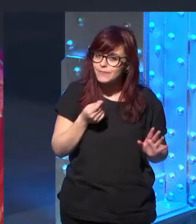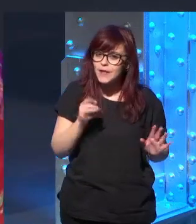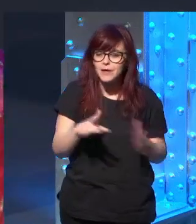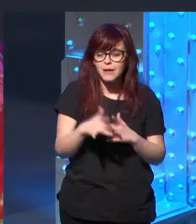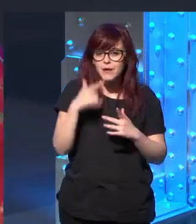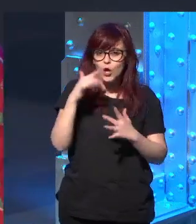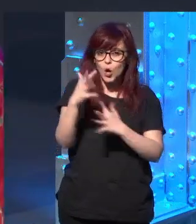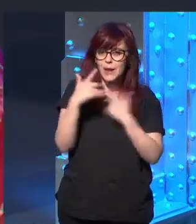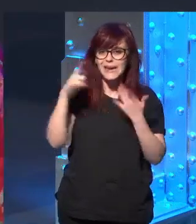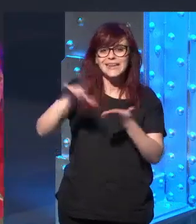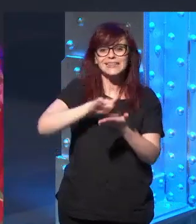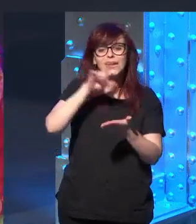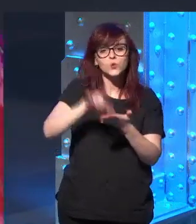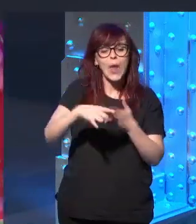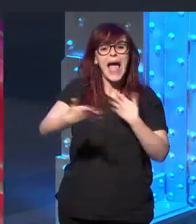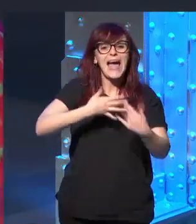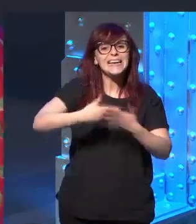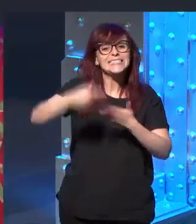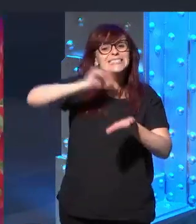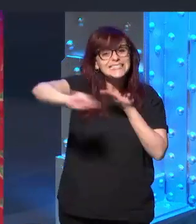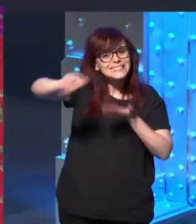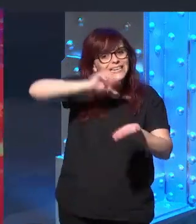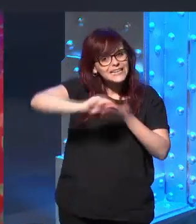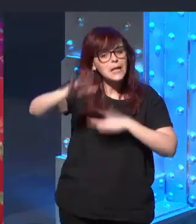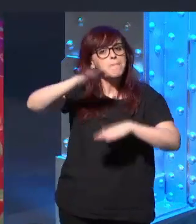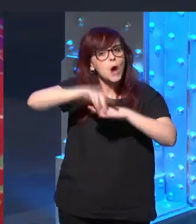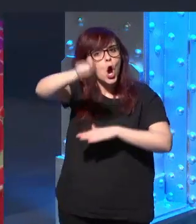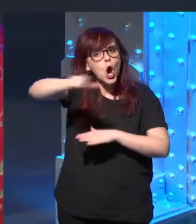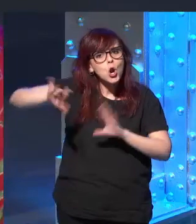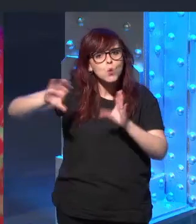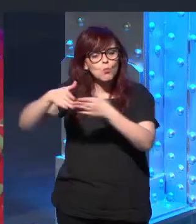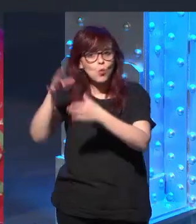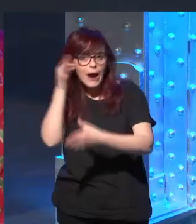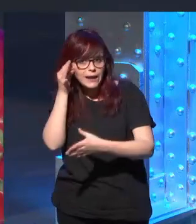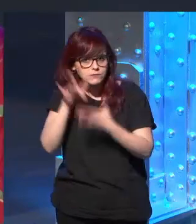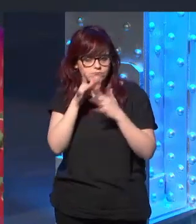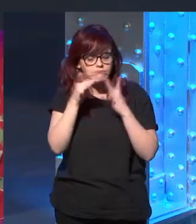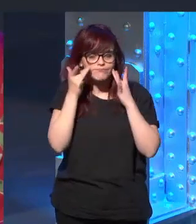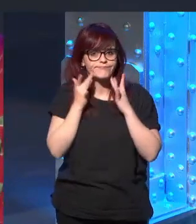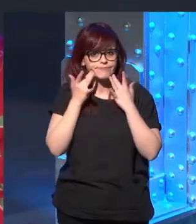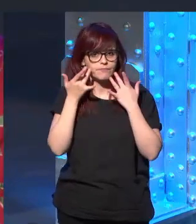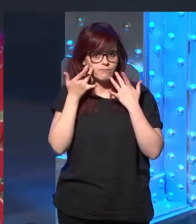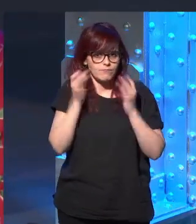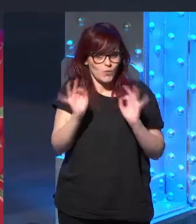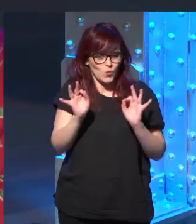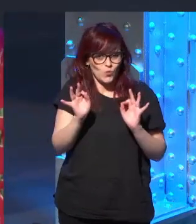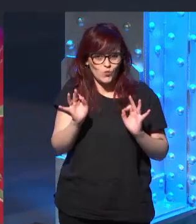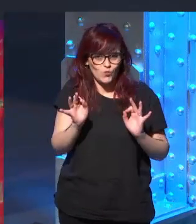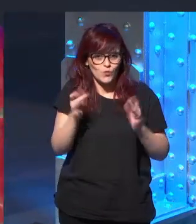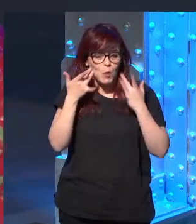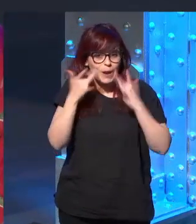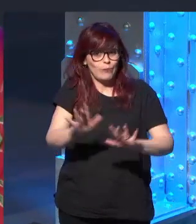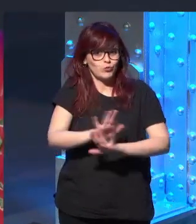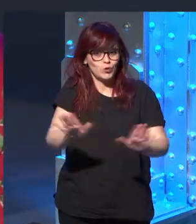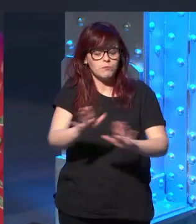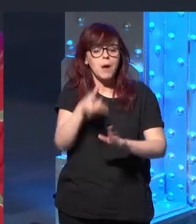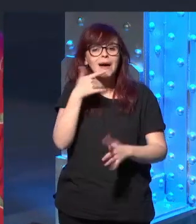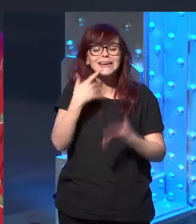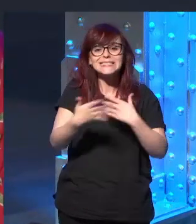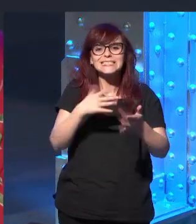me convence mucho más literatura escrita por mujeres, que es algo muy, muy descriptivo y muy neutro en ese sentido, ¿no? La